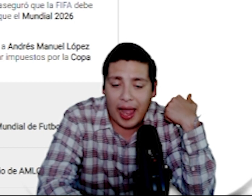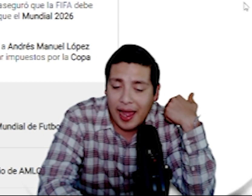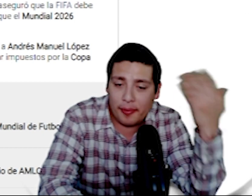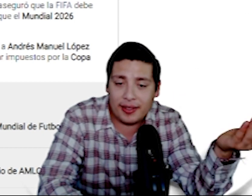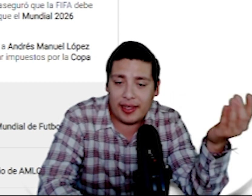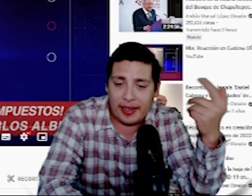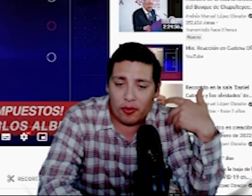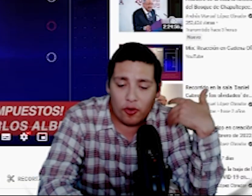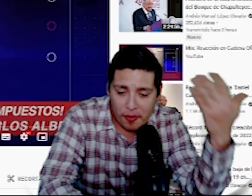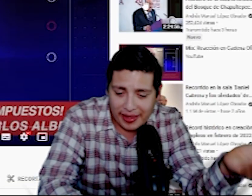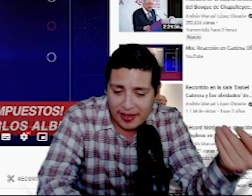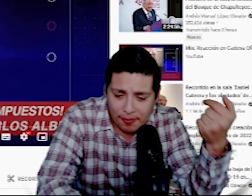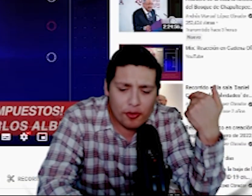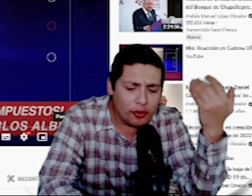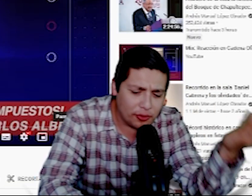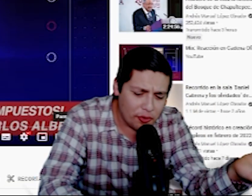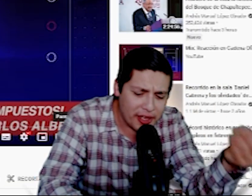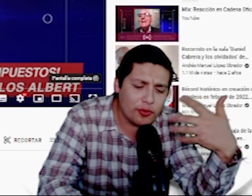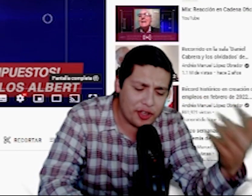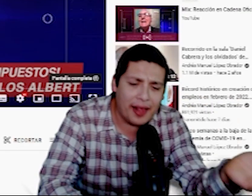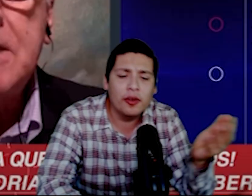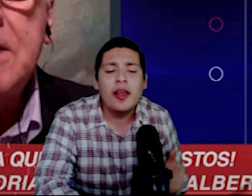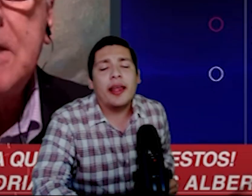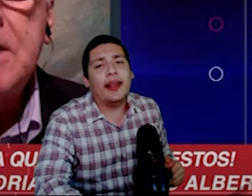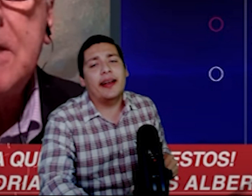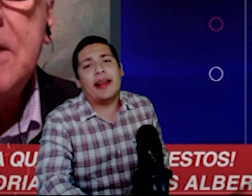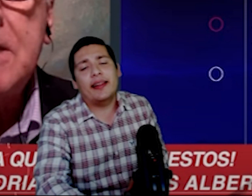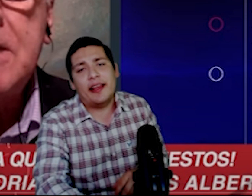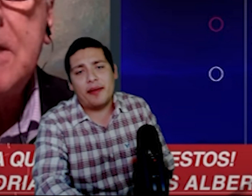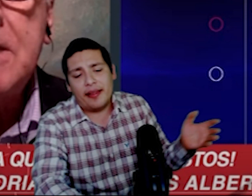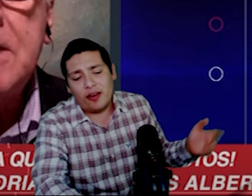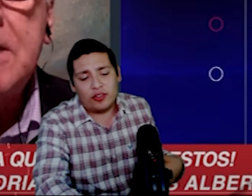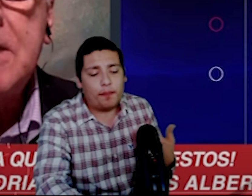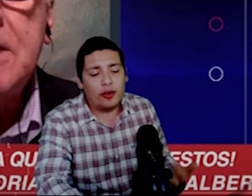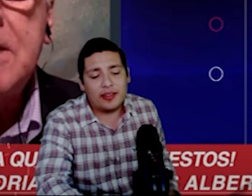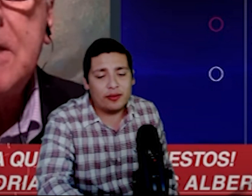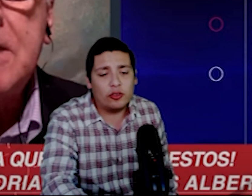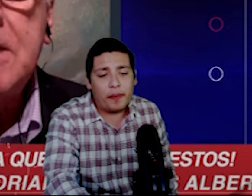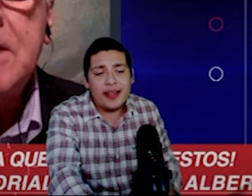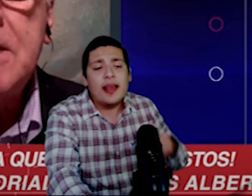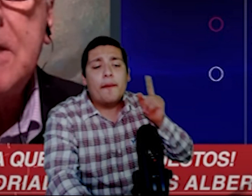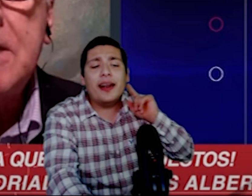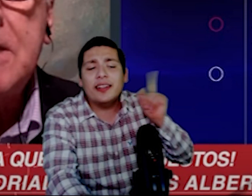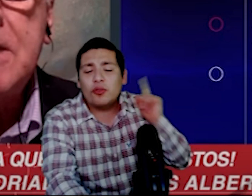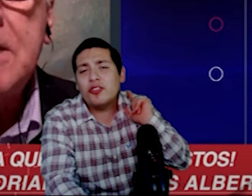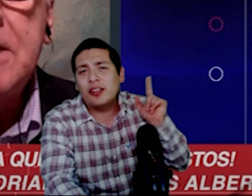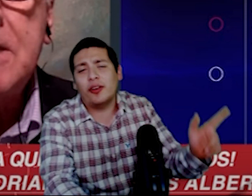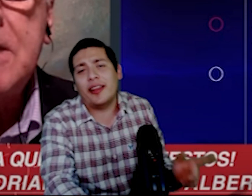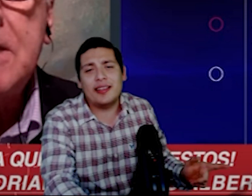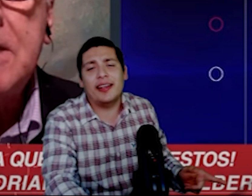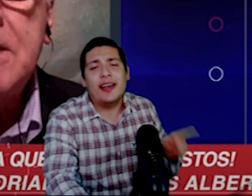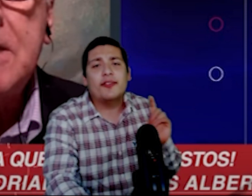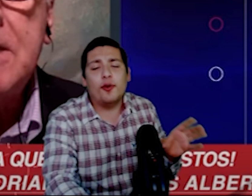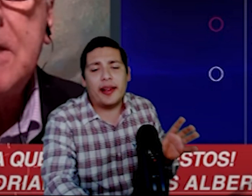Carlos Albert, un comentarista muy escuchado en el tema de los deportes en nuestro país, para que escuchen